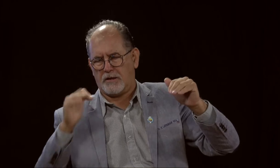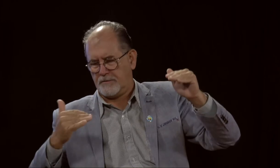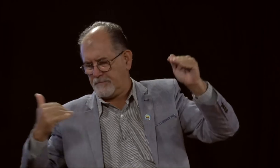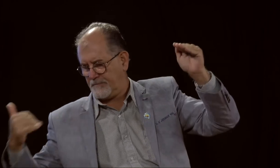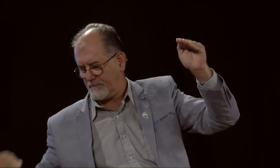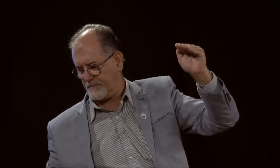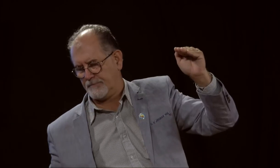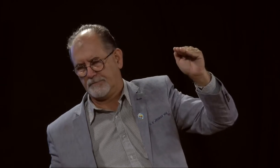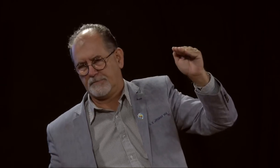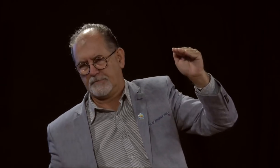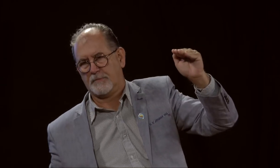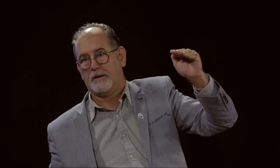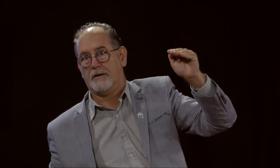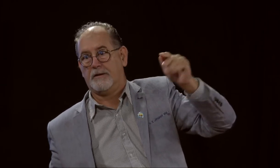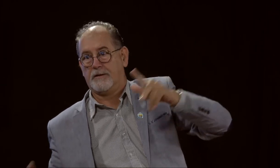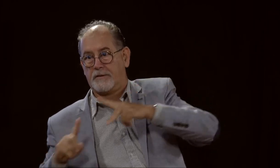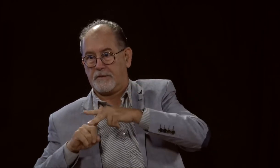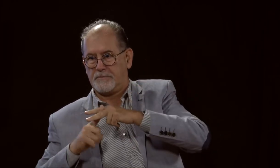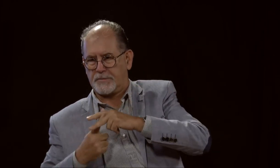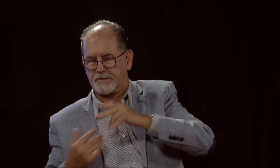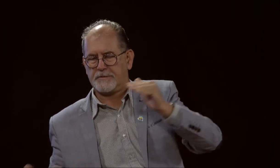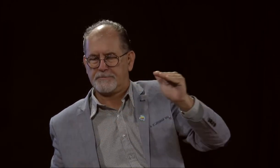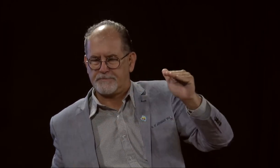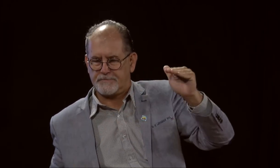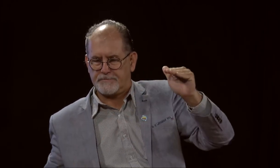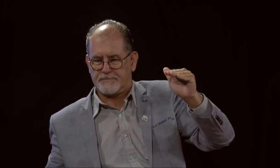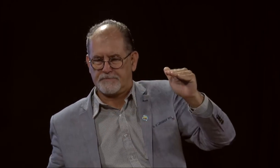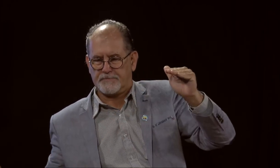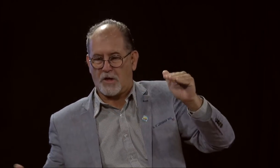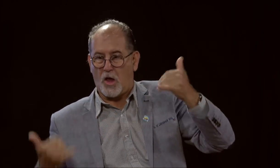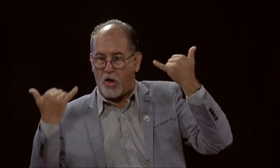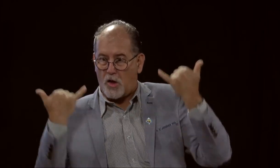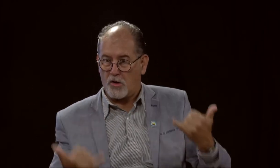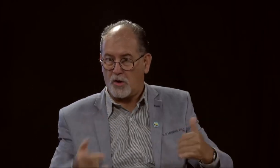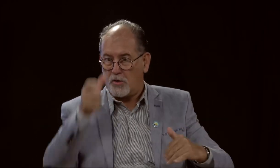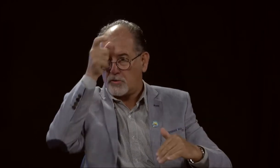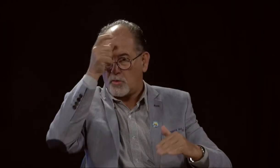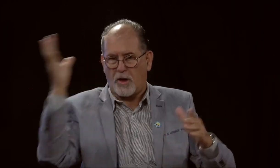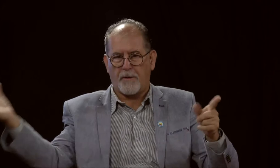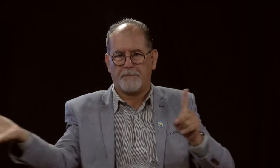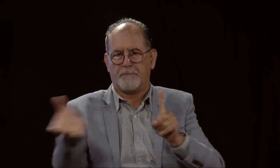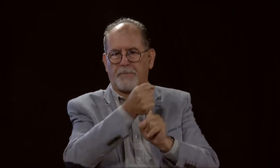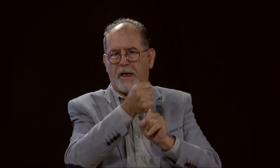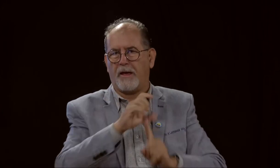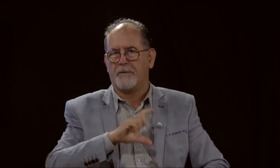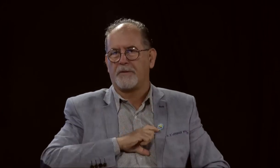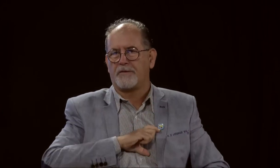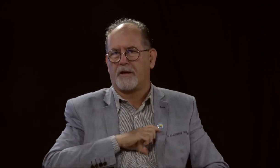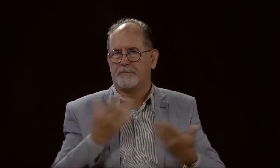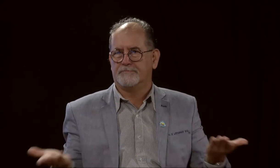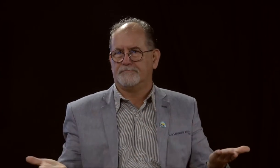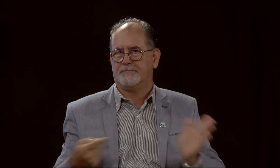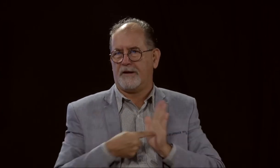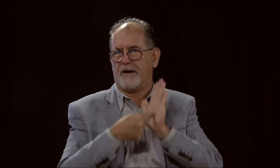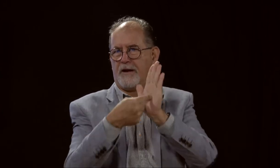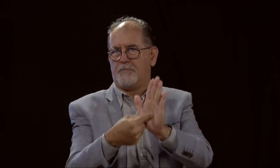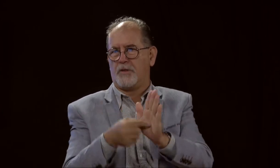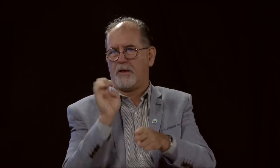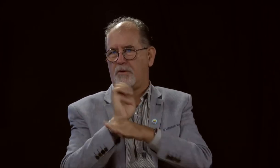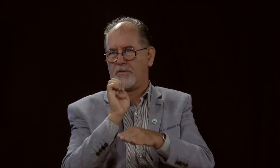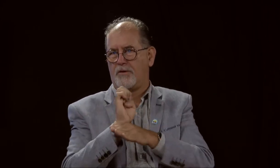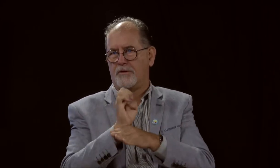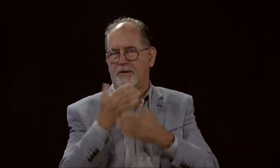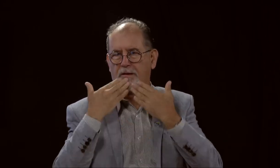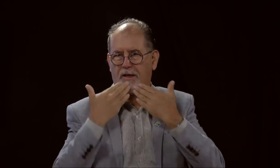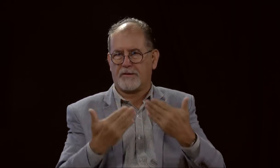Estaba en el puesto 33 del ranking mundial. Y así siguió él escalando. Y en Turquía, pues,